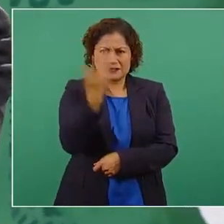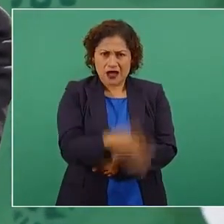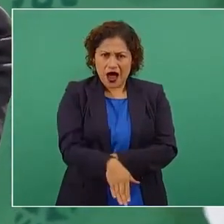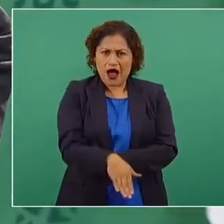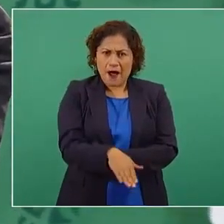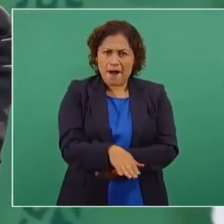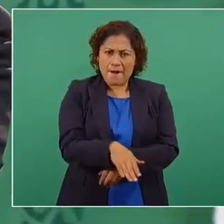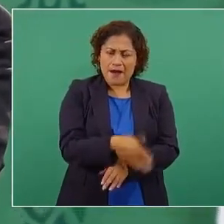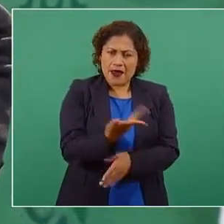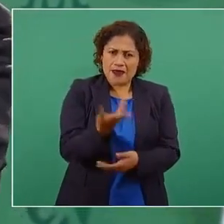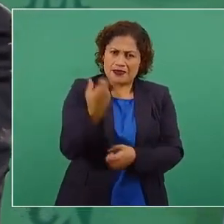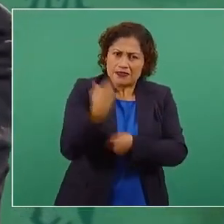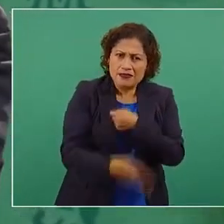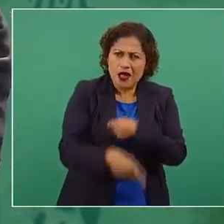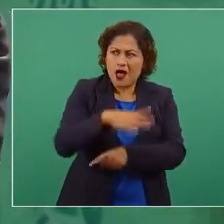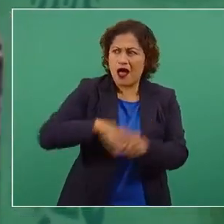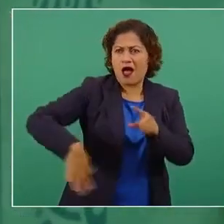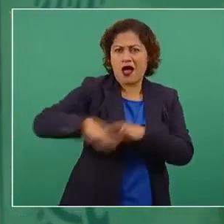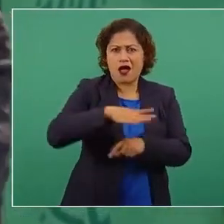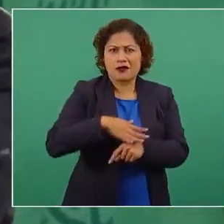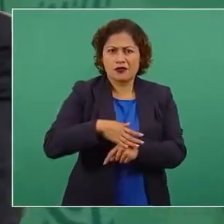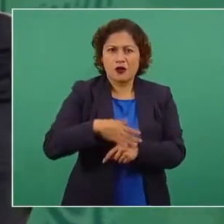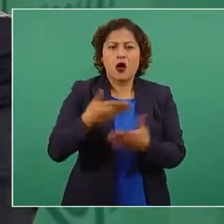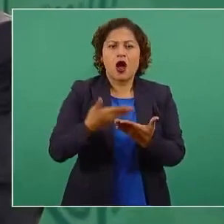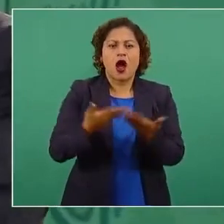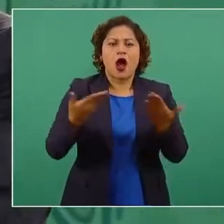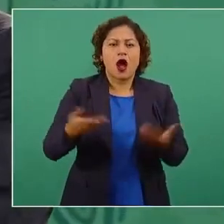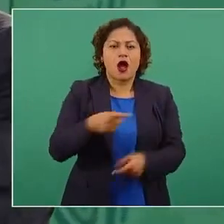imagínense que pasen a sentirse perseguidos.